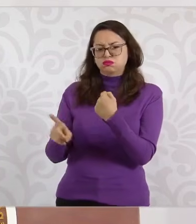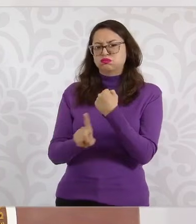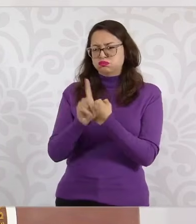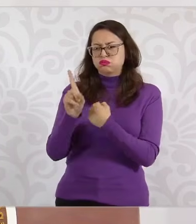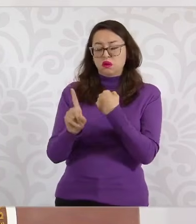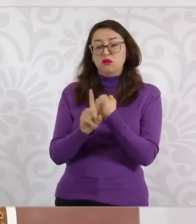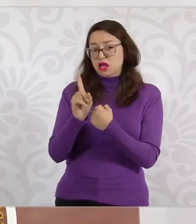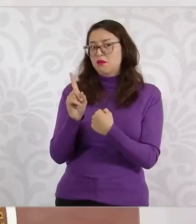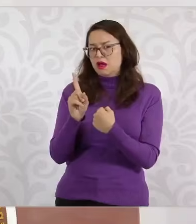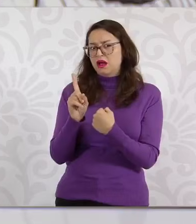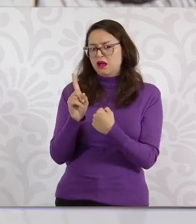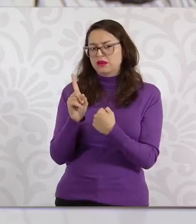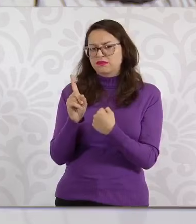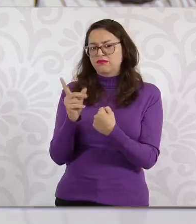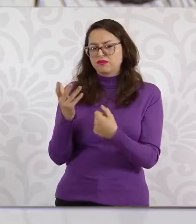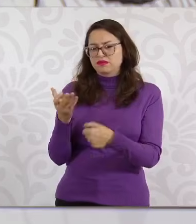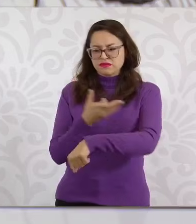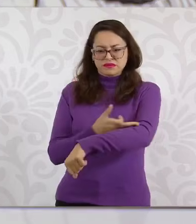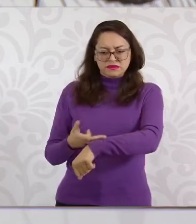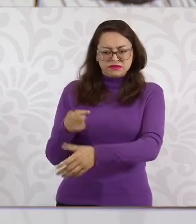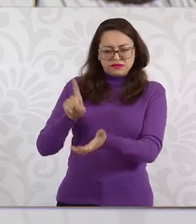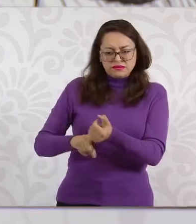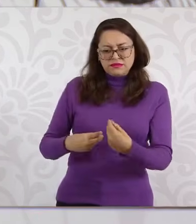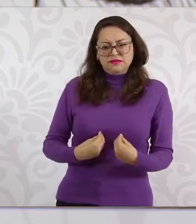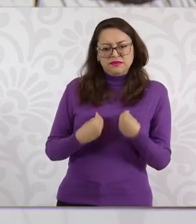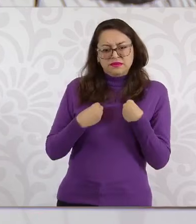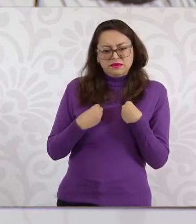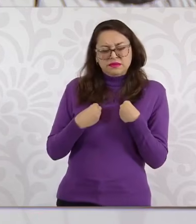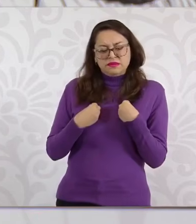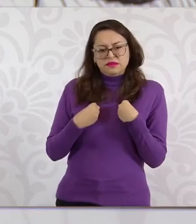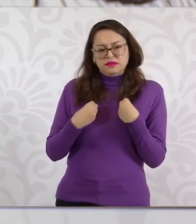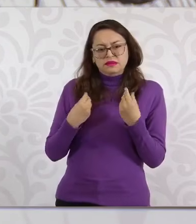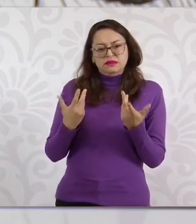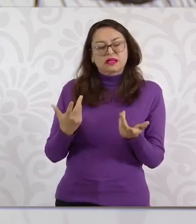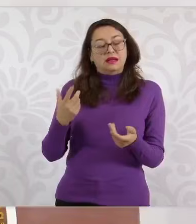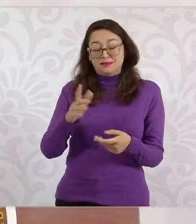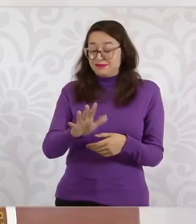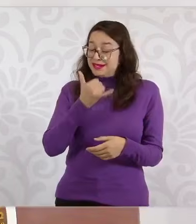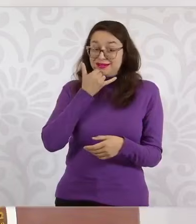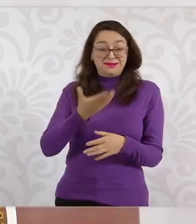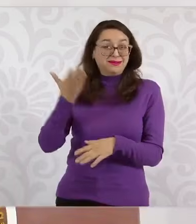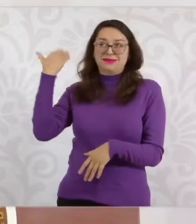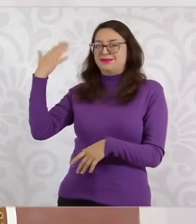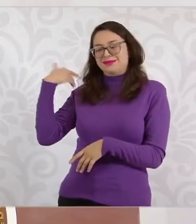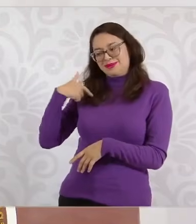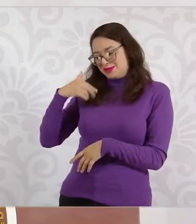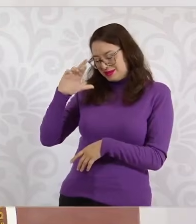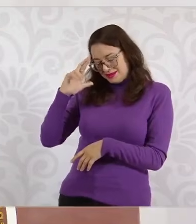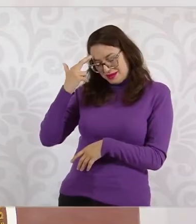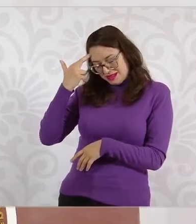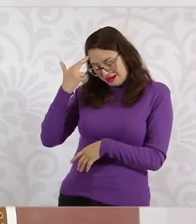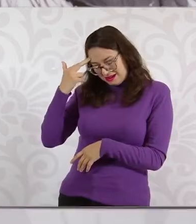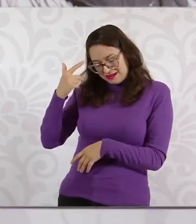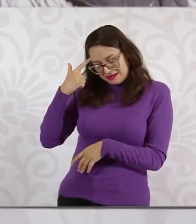relacionados con las familias que estaban ahí, porque había muchas familias, es que estoy recordando exactamente, fue hace ya varios